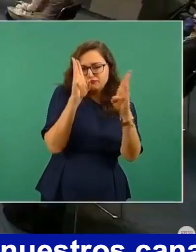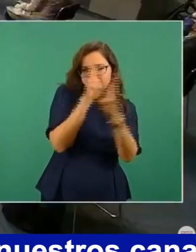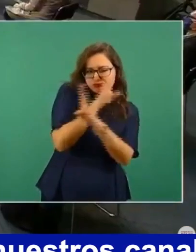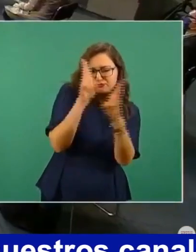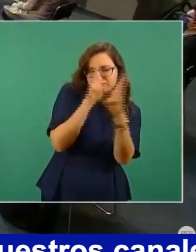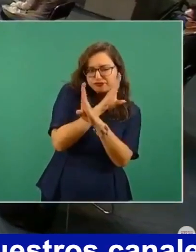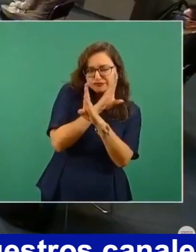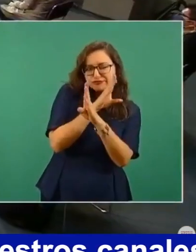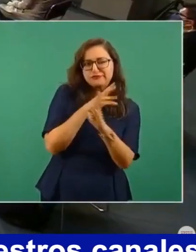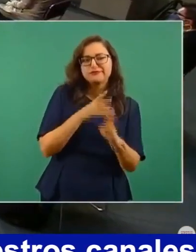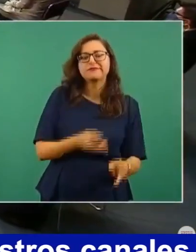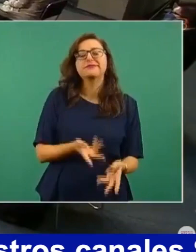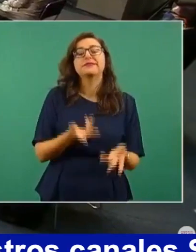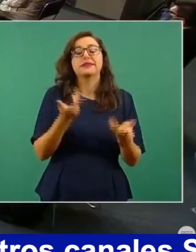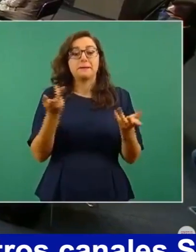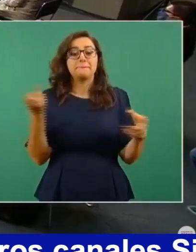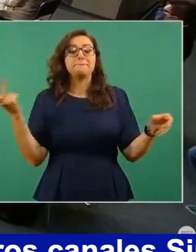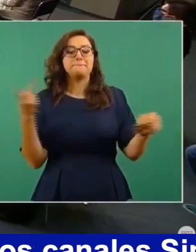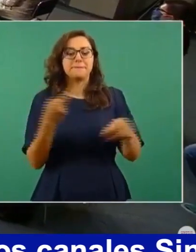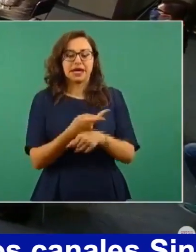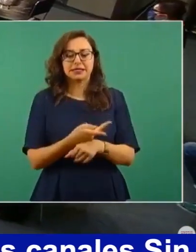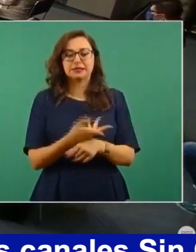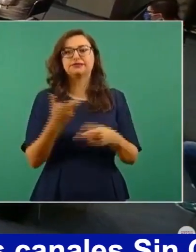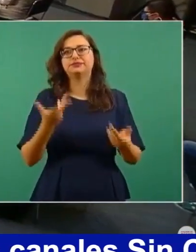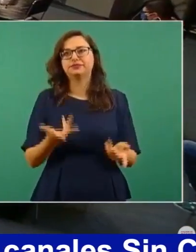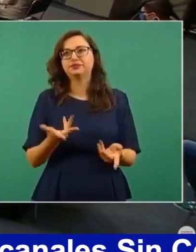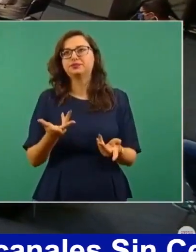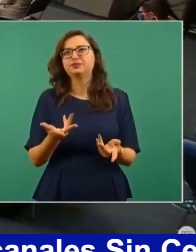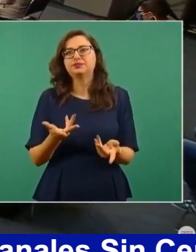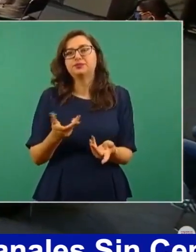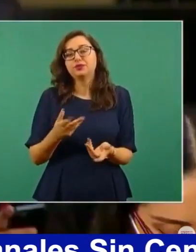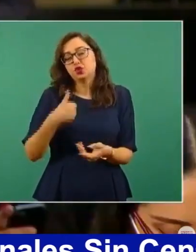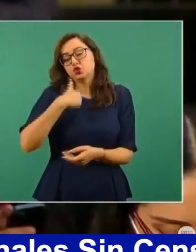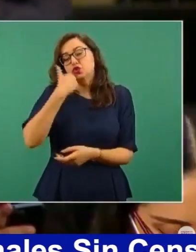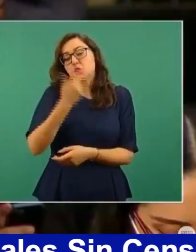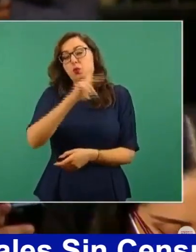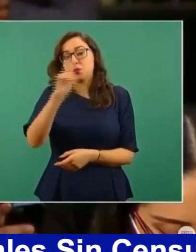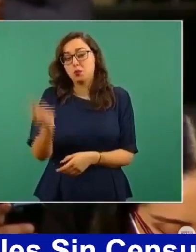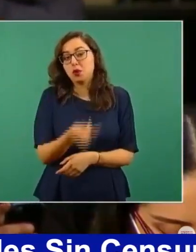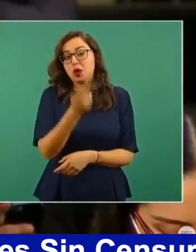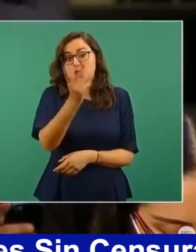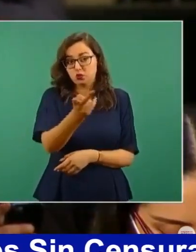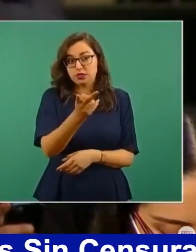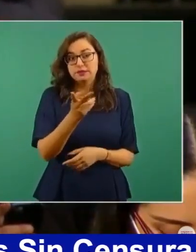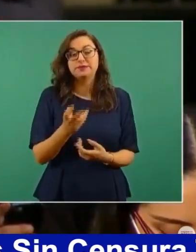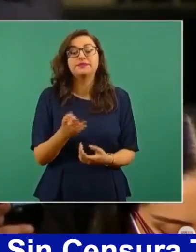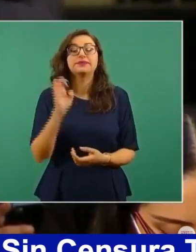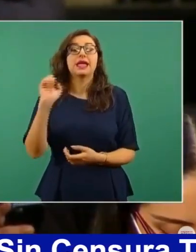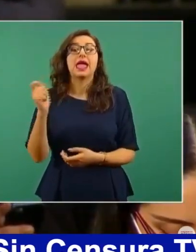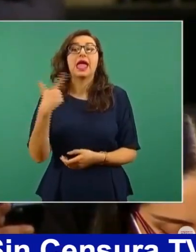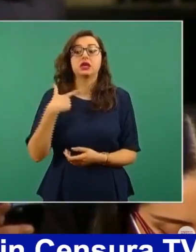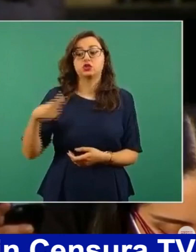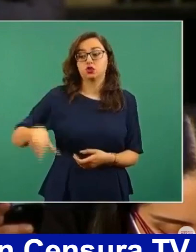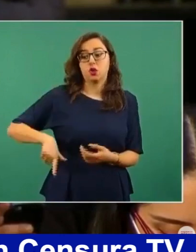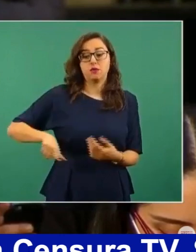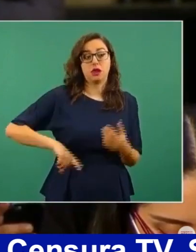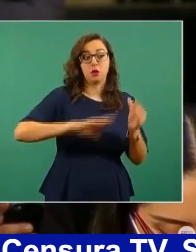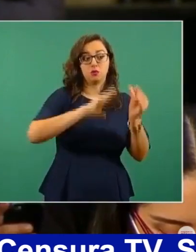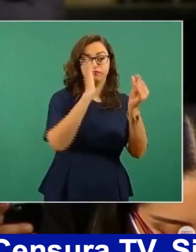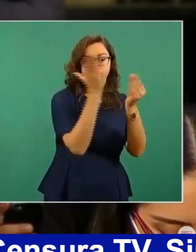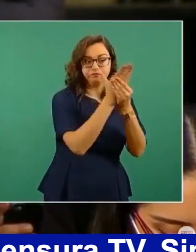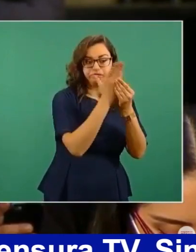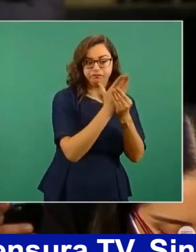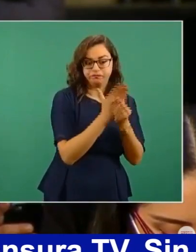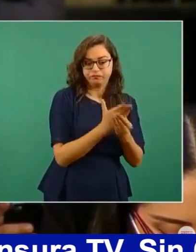nos lleva a preguntarle si este gobierno le está dando seguimiento a este expediente que se quedó abierto en todas estas